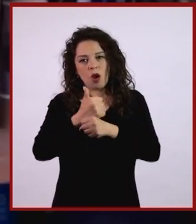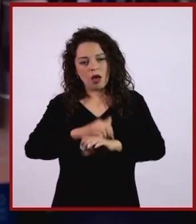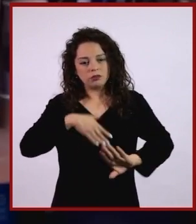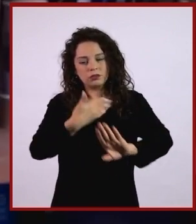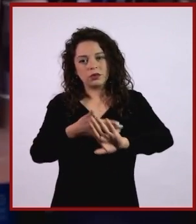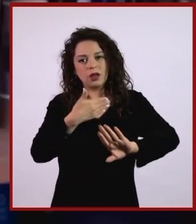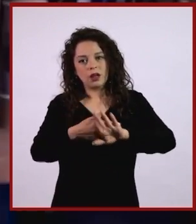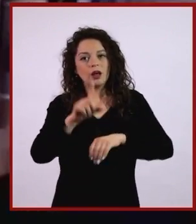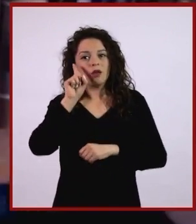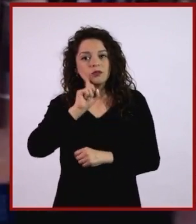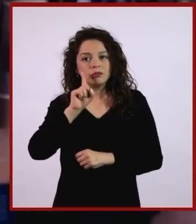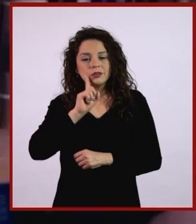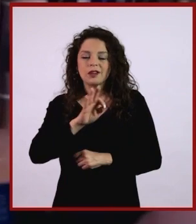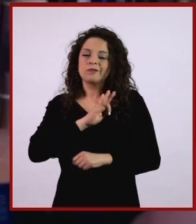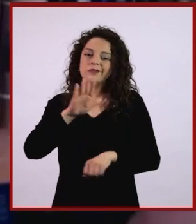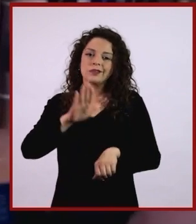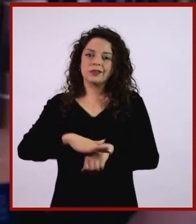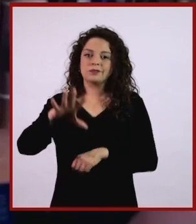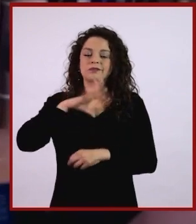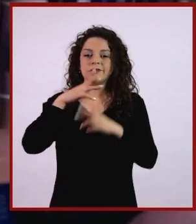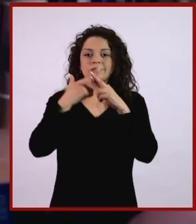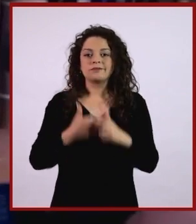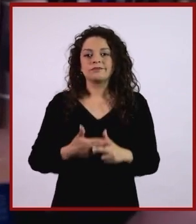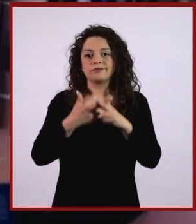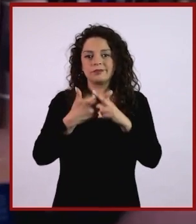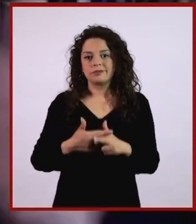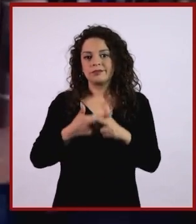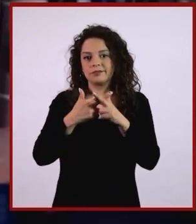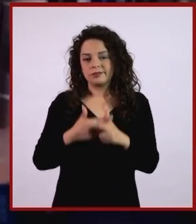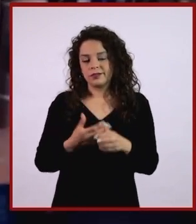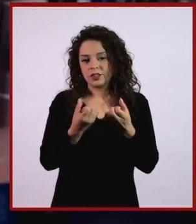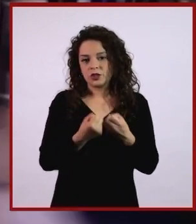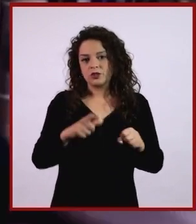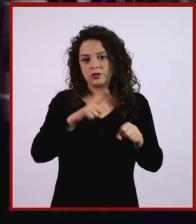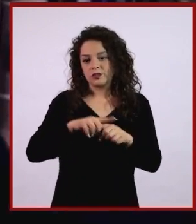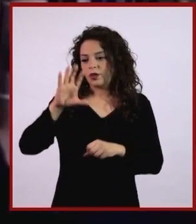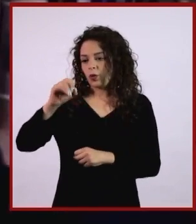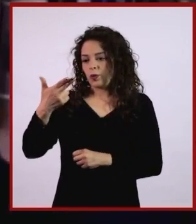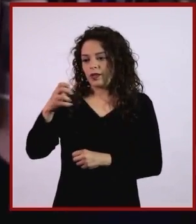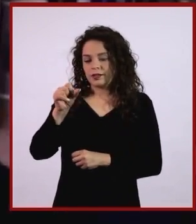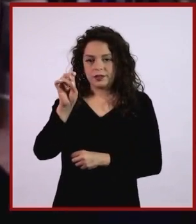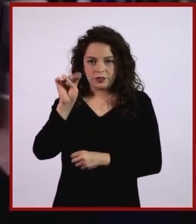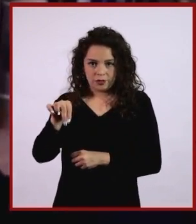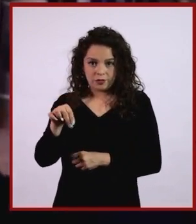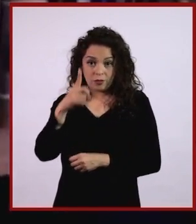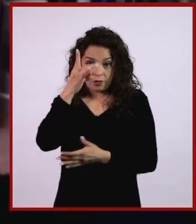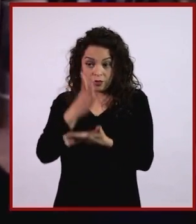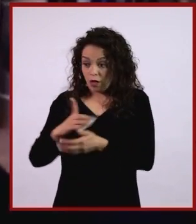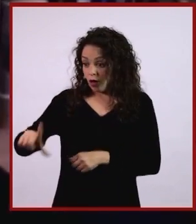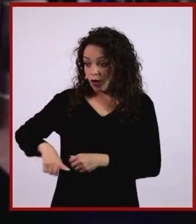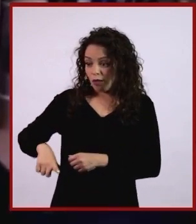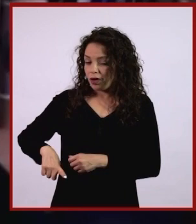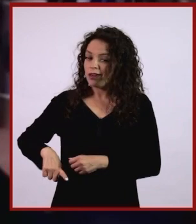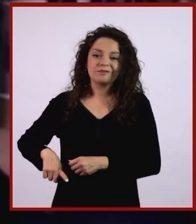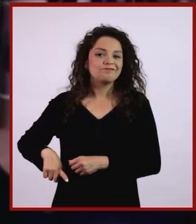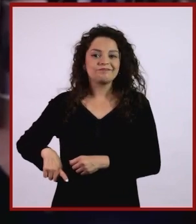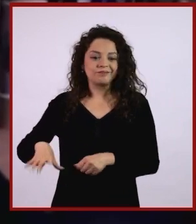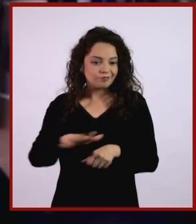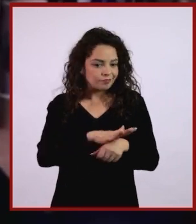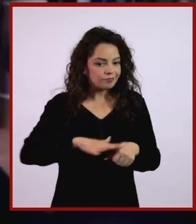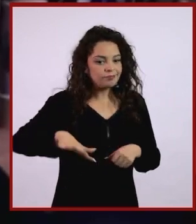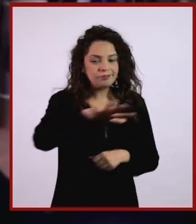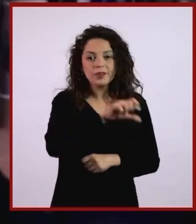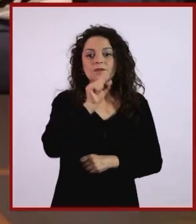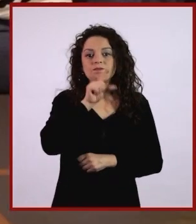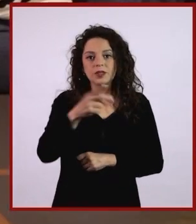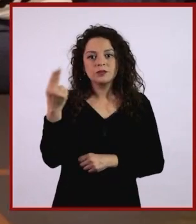las mujeres, pues habría una mayor cohesión social. Claro. Entonces, digamos, ahí sí no es solo el gobierno, sino también es la sociedad la que